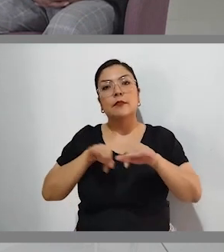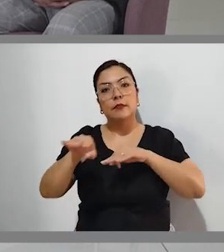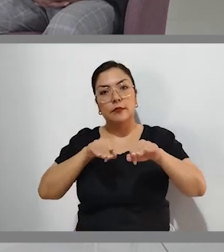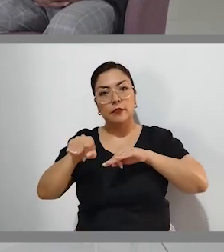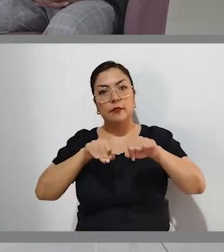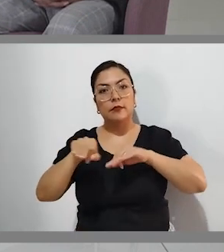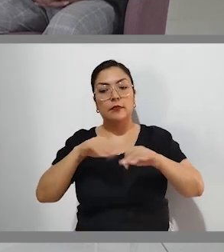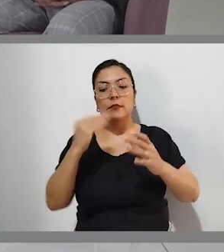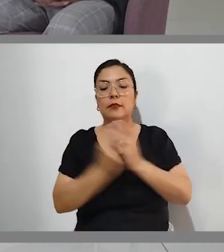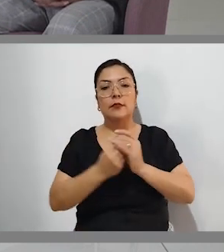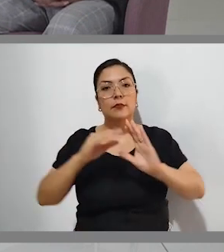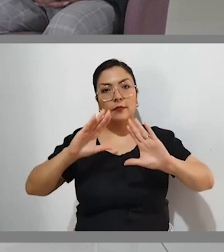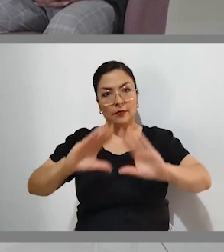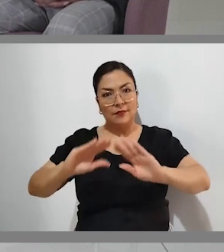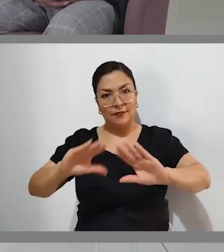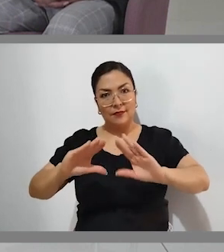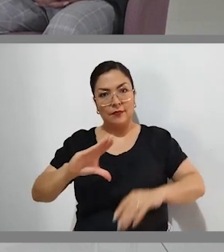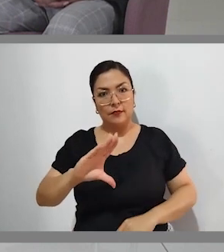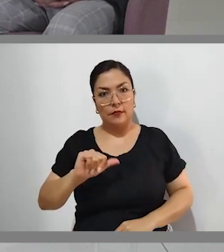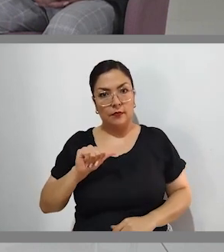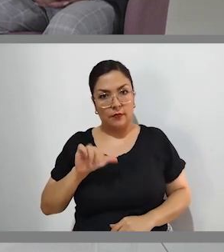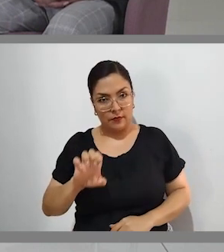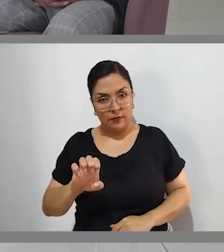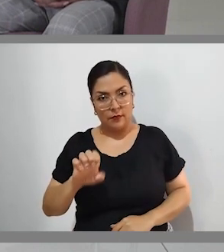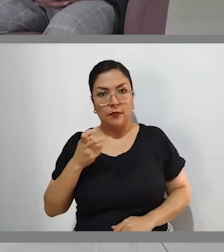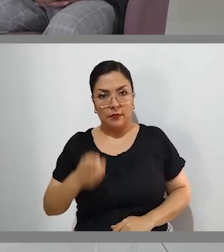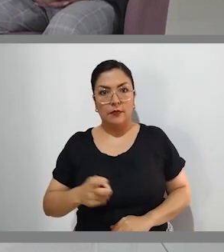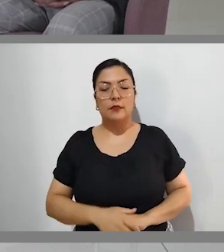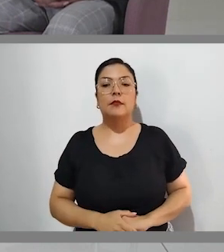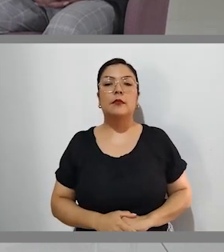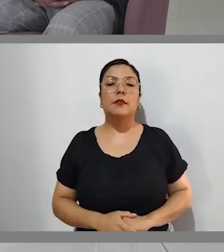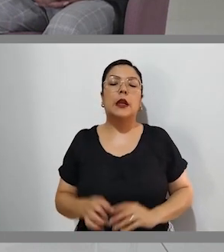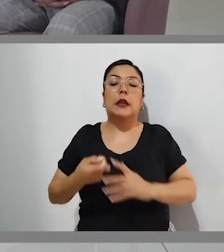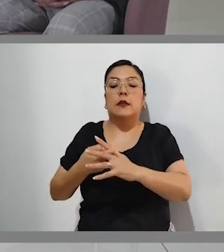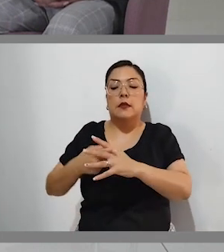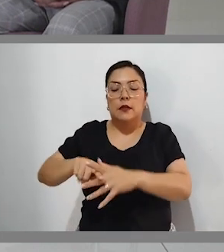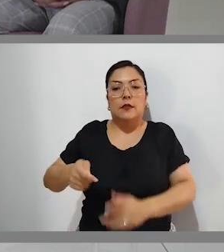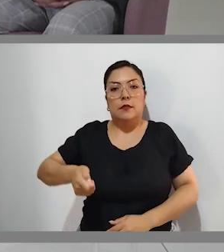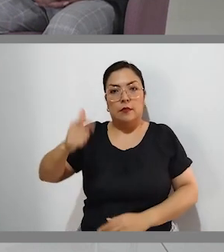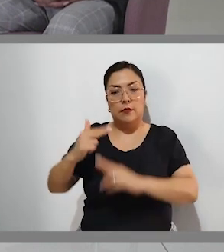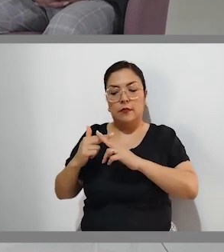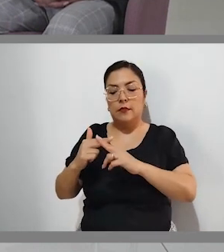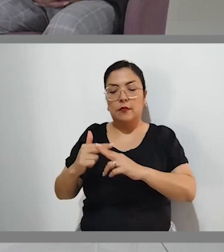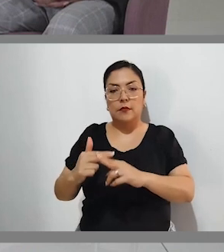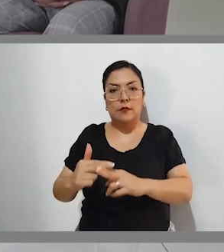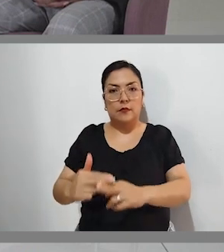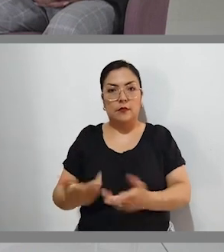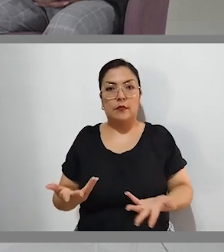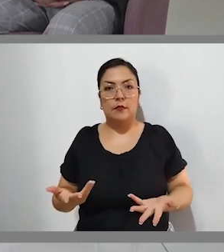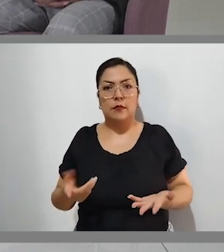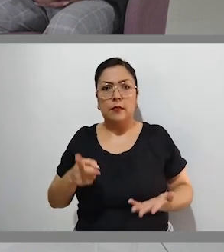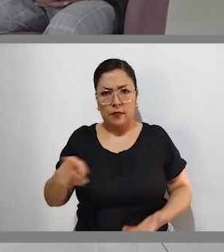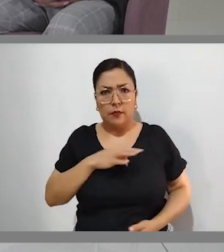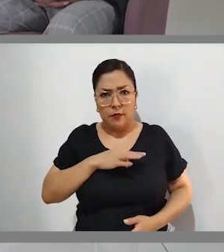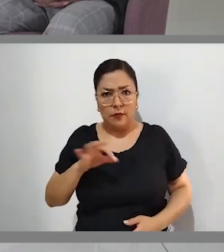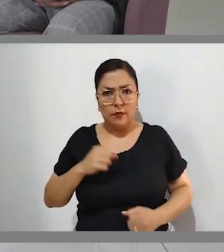primer peldaño en el cual las personas entran a hacer, muchas de ellas, carrera dentro de los órganos electorales. ¿Qué le